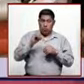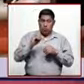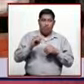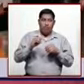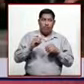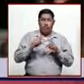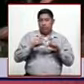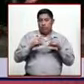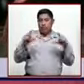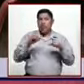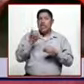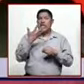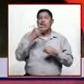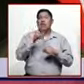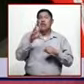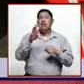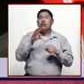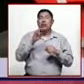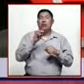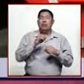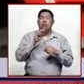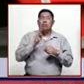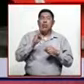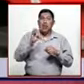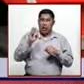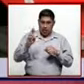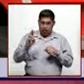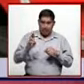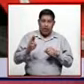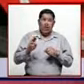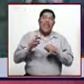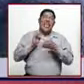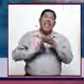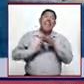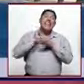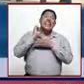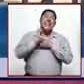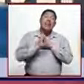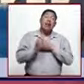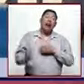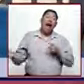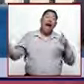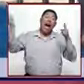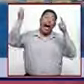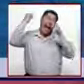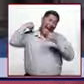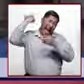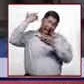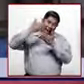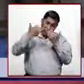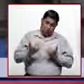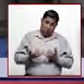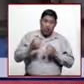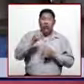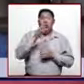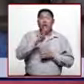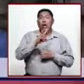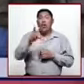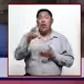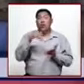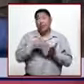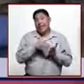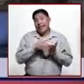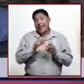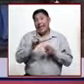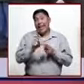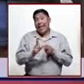ENR, desde el mes de enero hasta la fecha ha cargado más de 42.000 litros